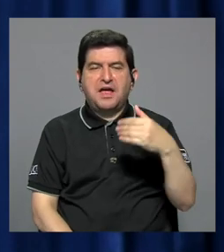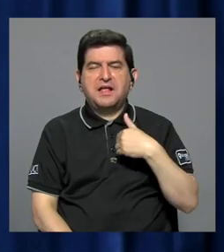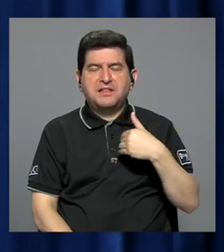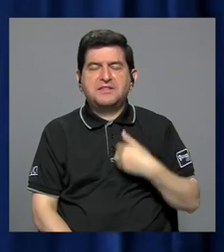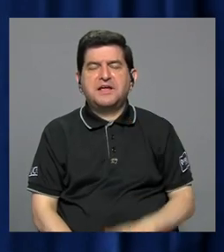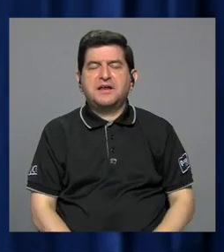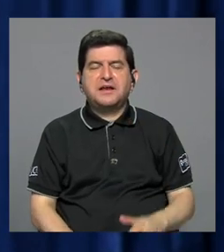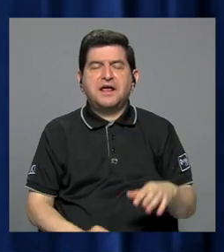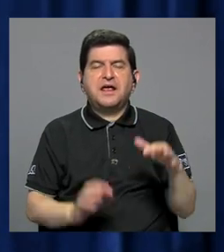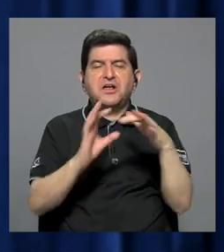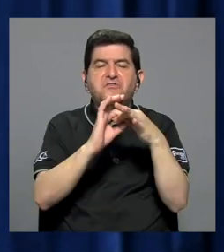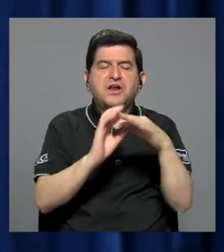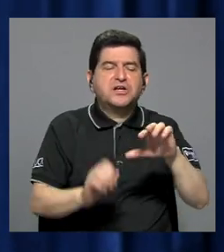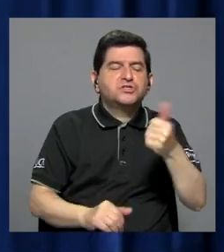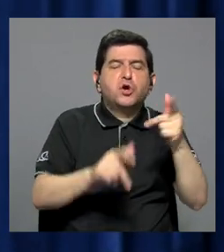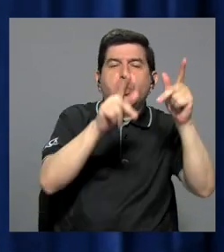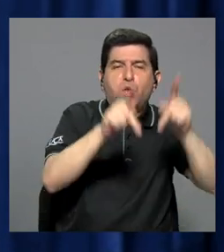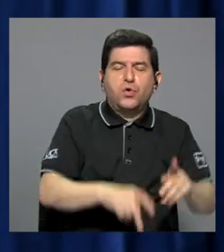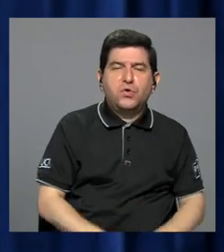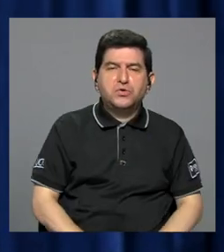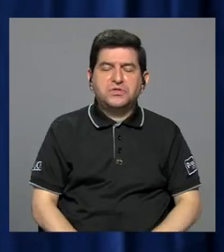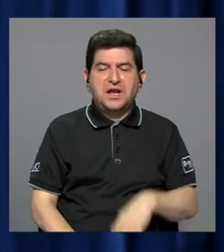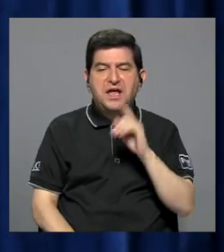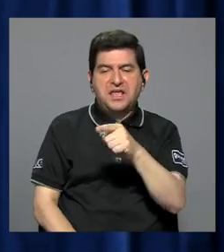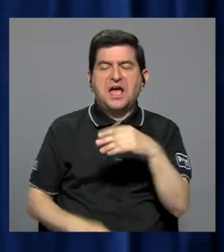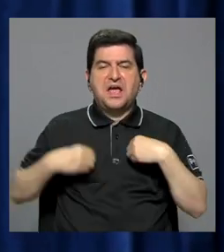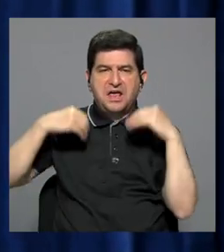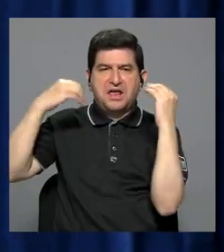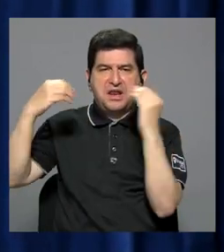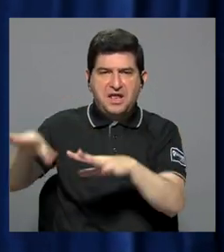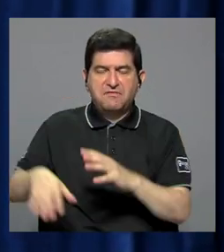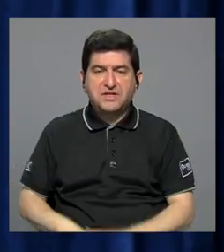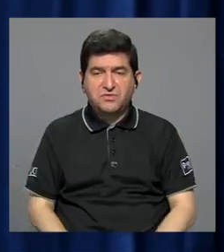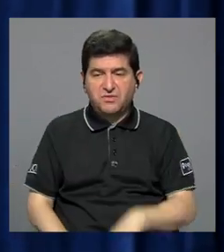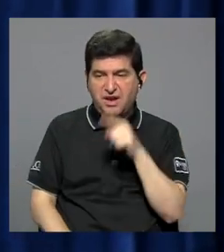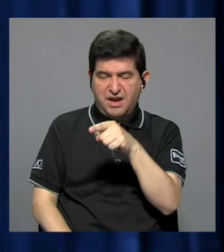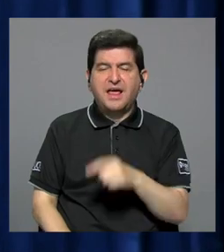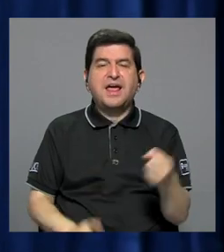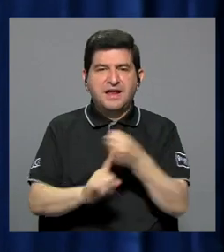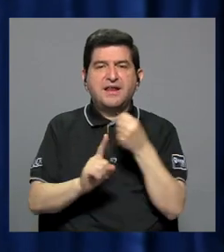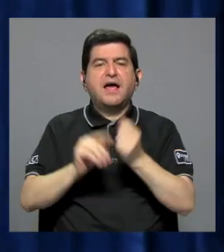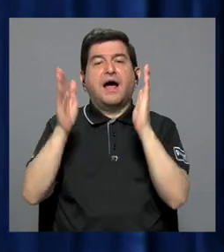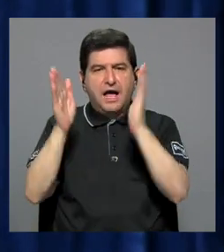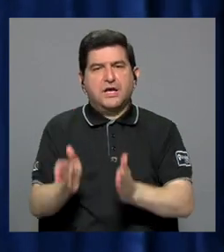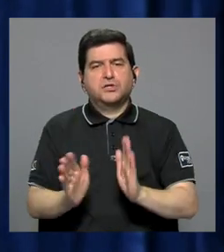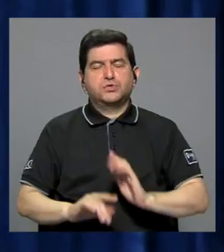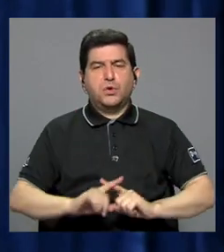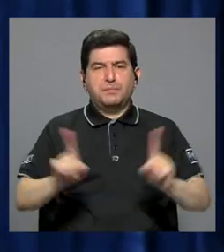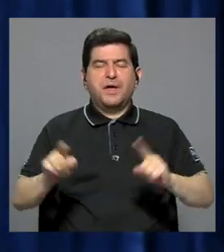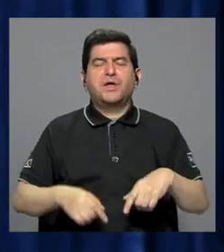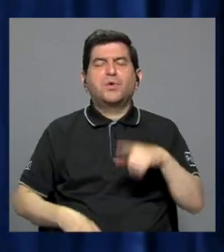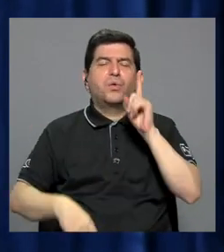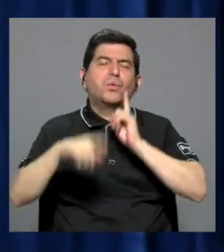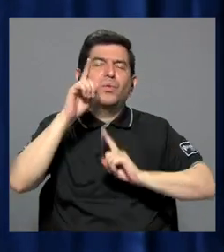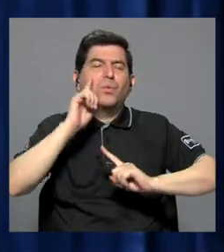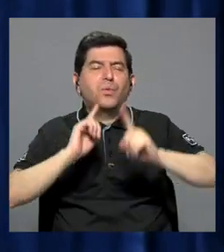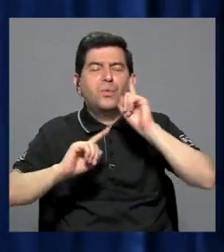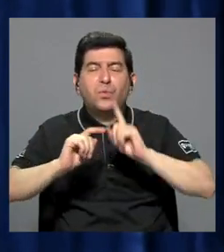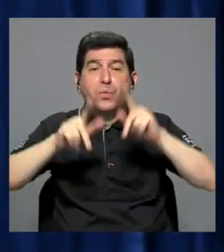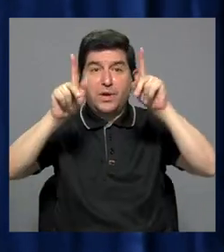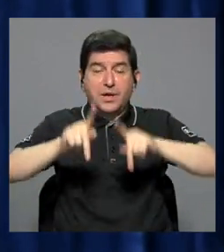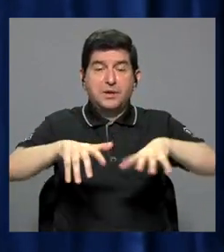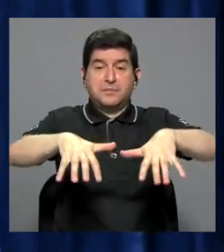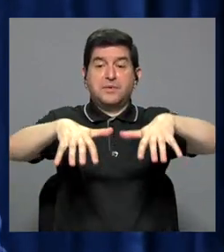affair con otra persona y que piensa dejarlo porque él es de por sí un agresor, ¿verdad? Pero él llora. Y el